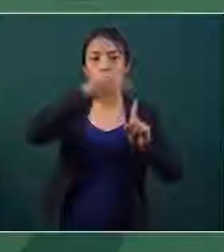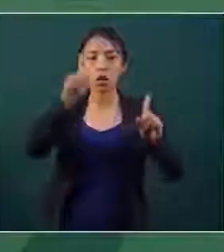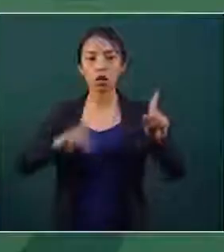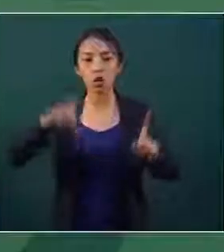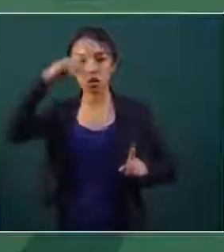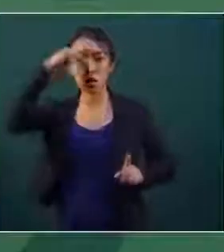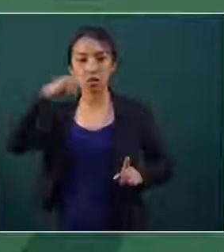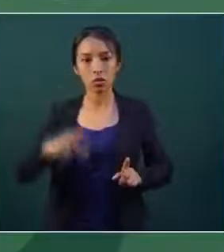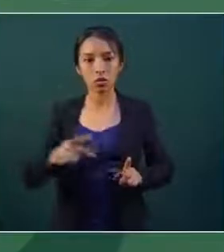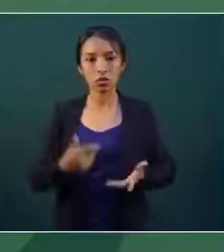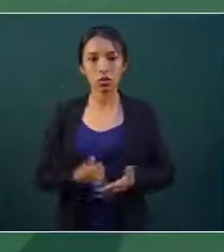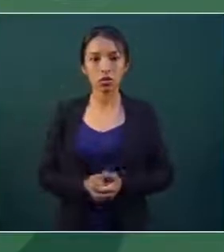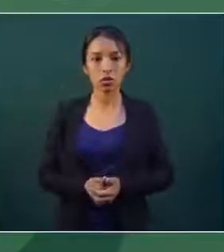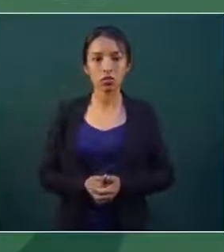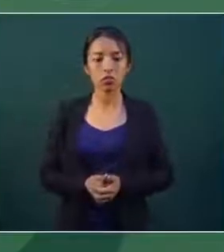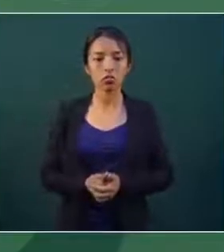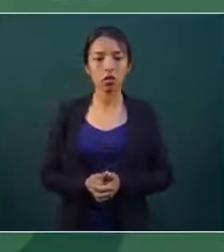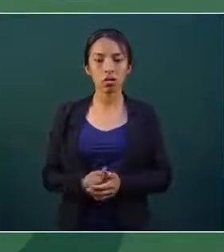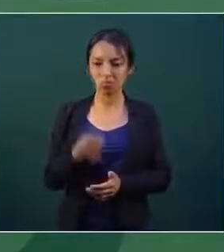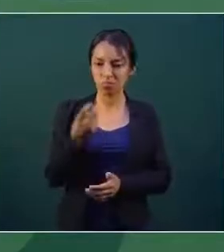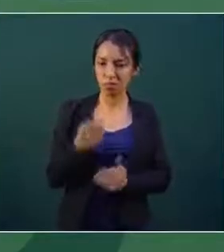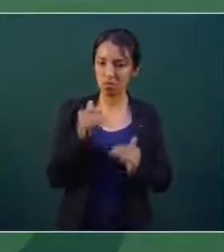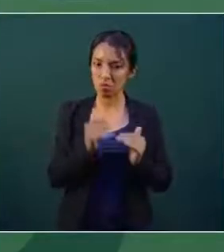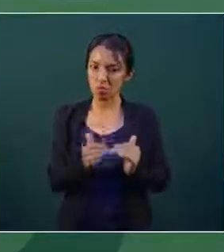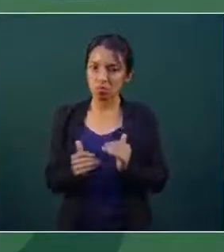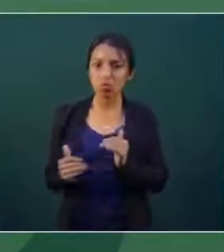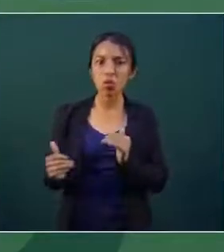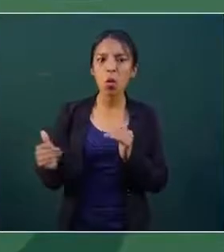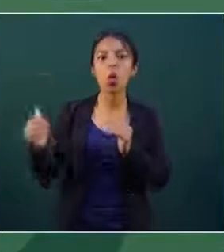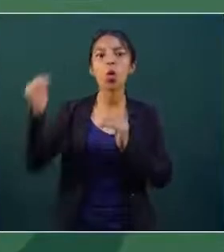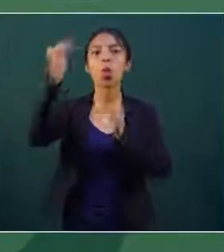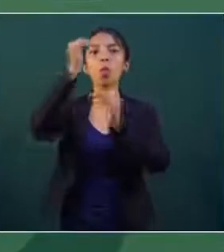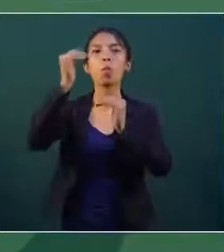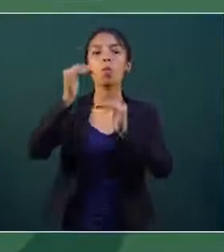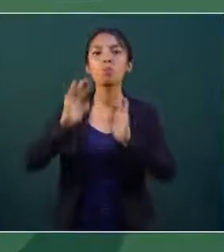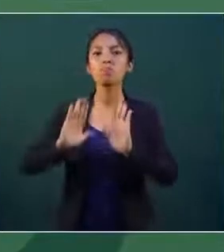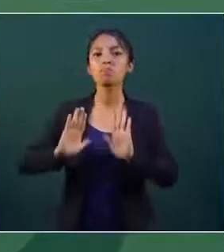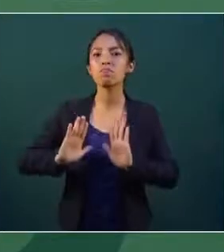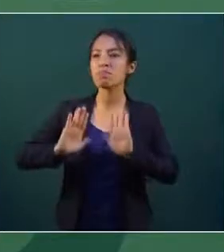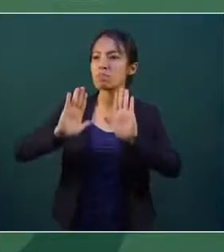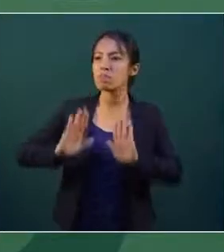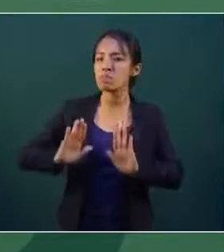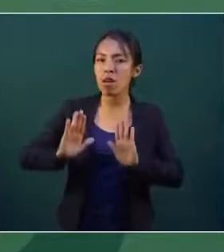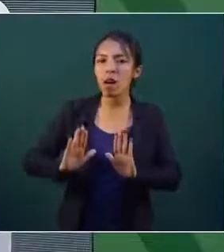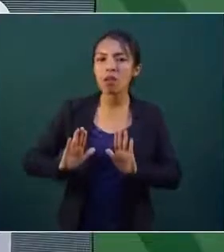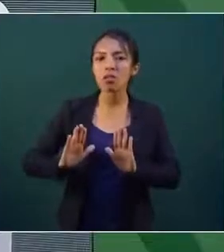una rama como la Fuerza Aérea